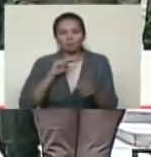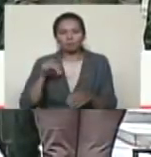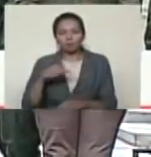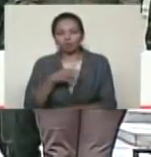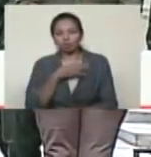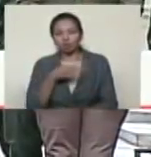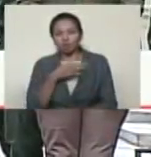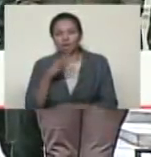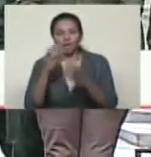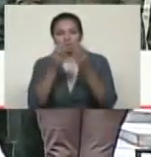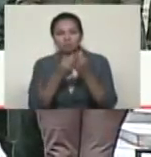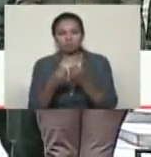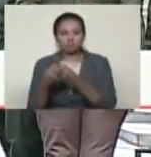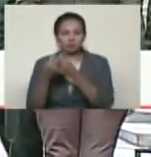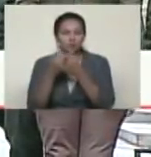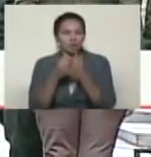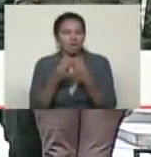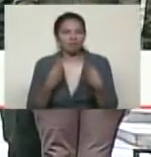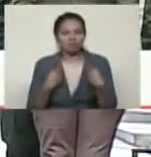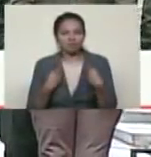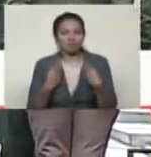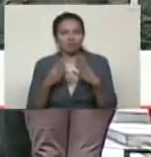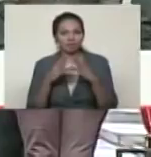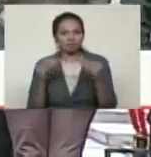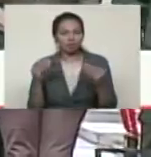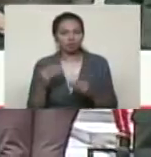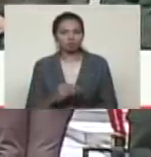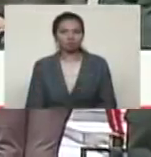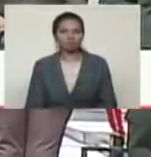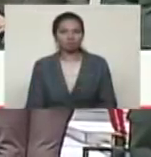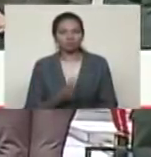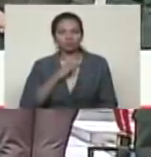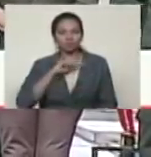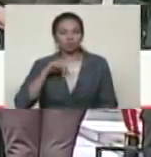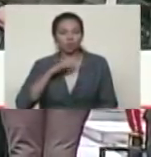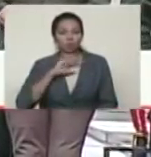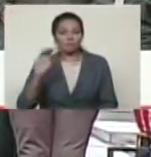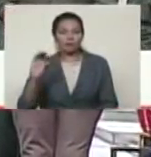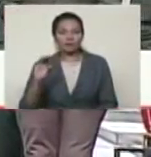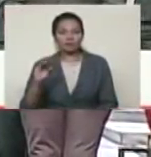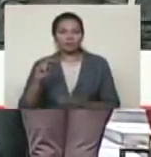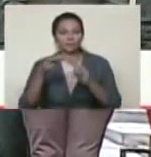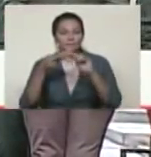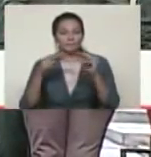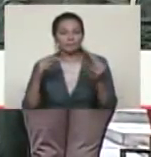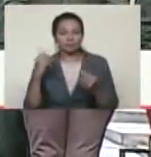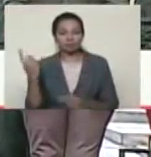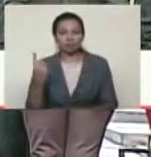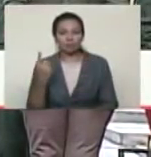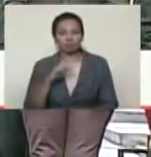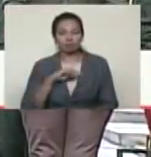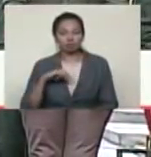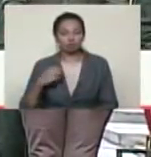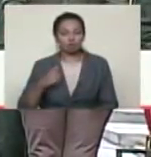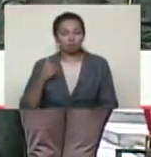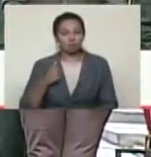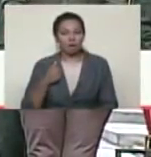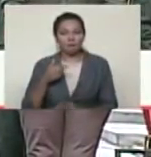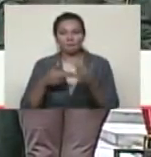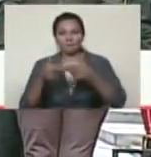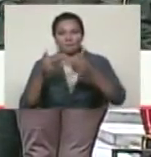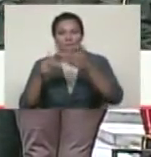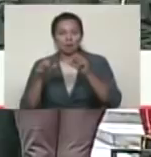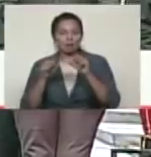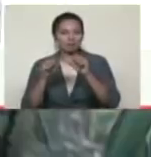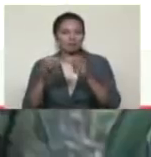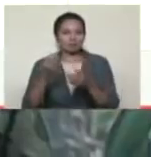de nuestra economía, de la vida de nuestro país. Solo en paz podemos recuperarnos, reconstruirnos y